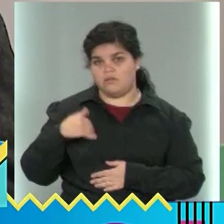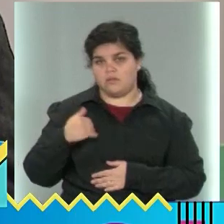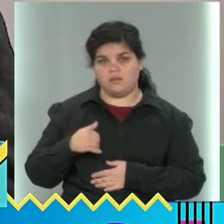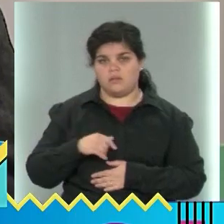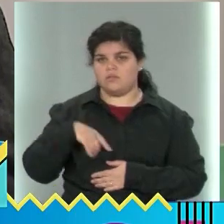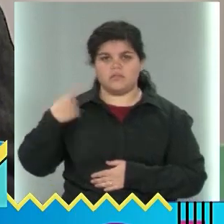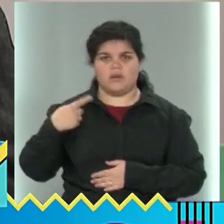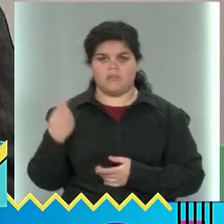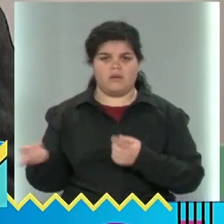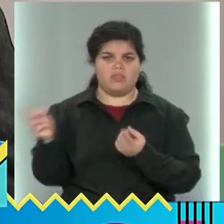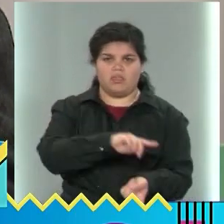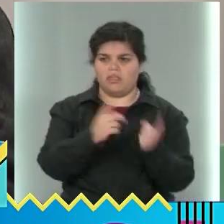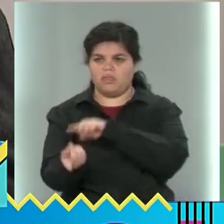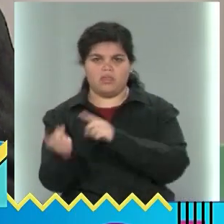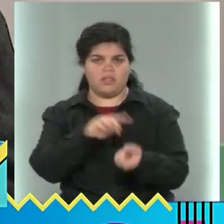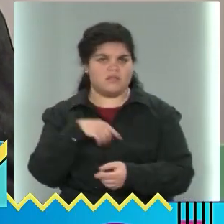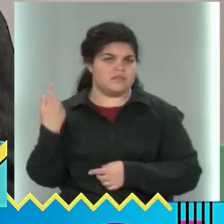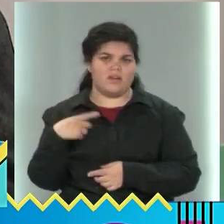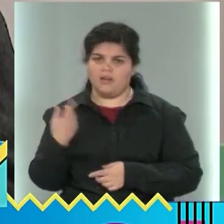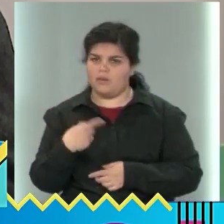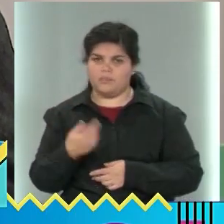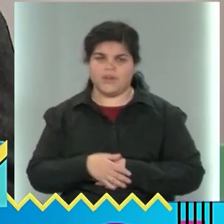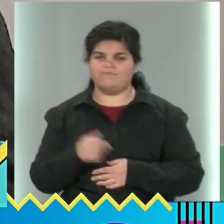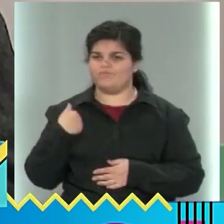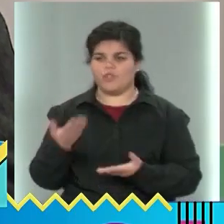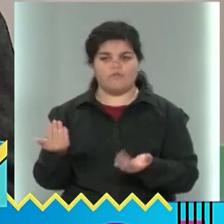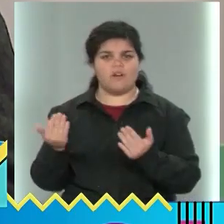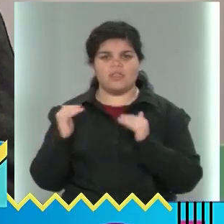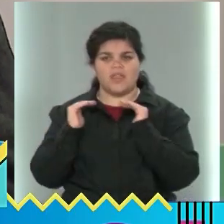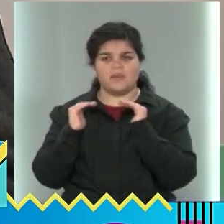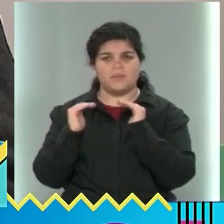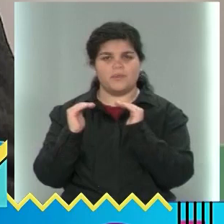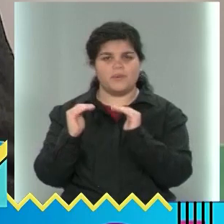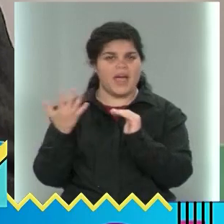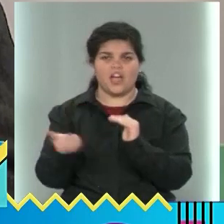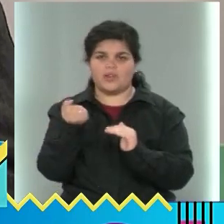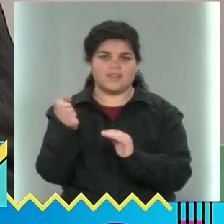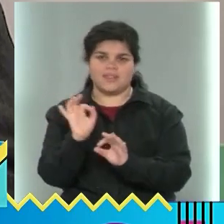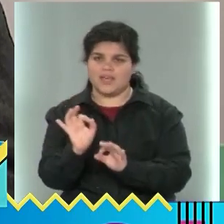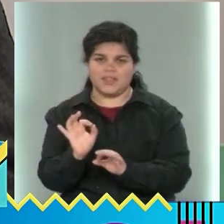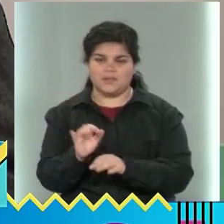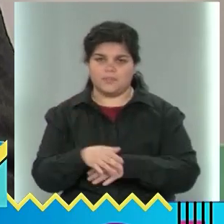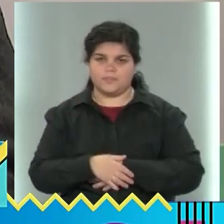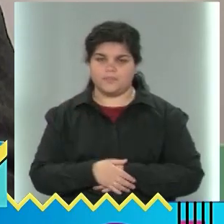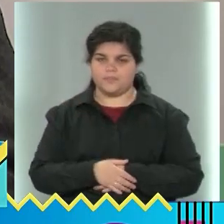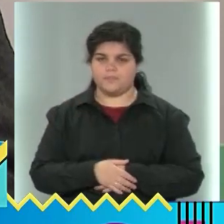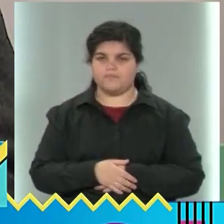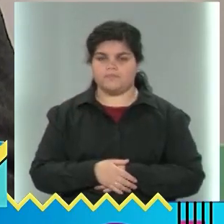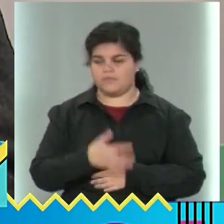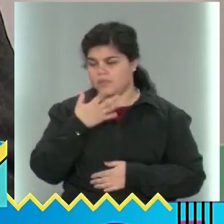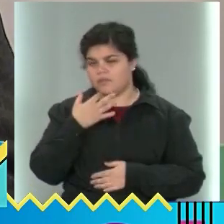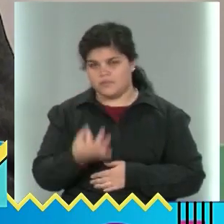otro y sinceramente creo que nos falta un equilibrio que todavía no podemos lograr. Es cierto, vivimos